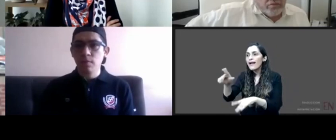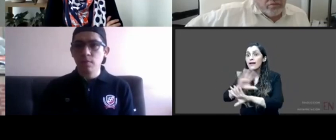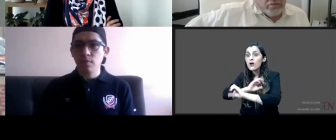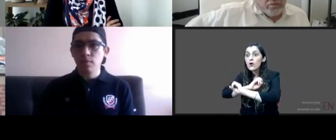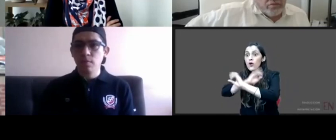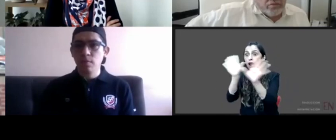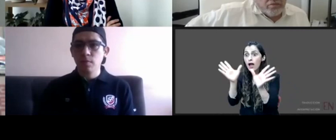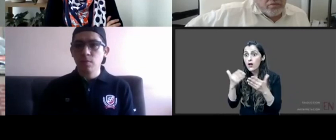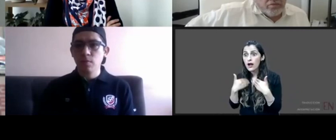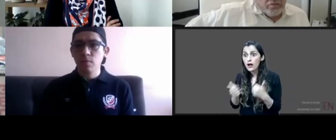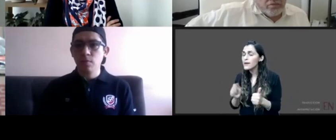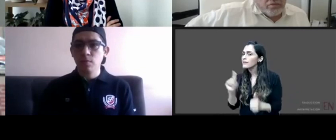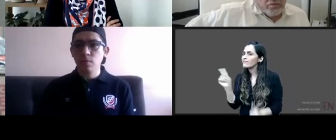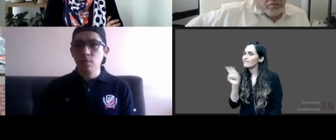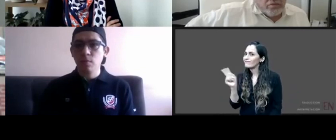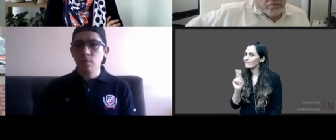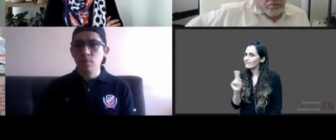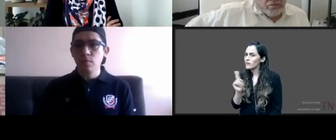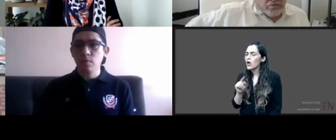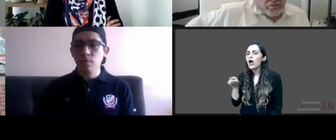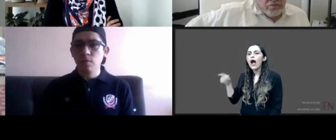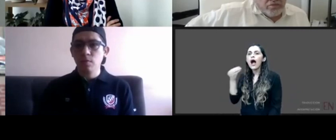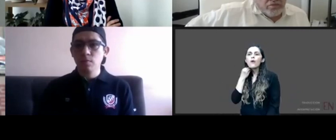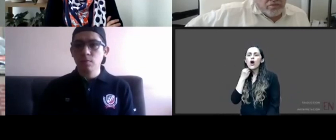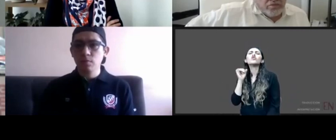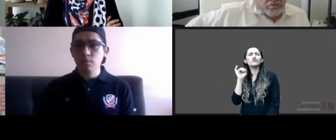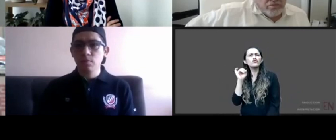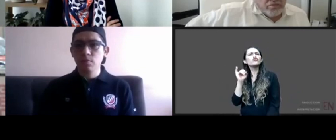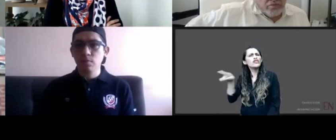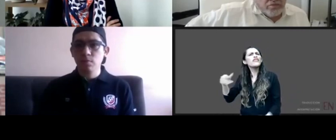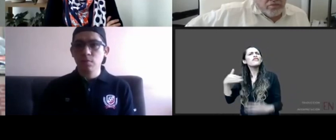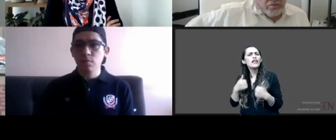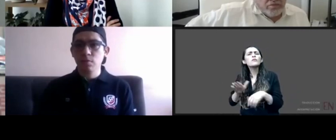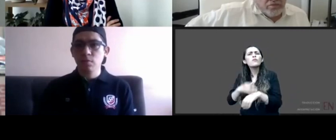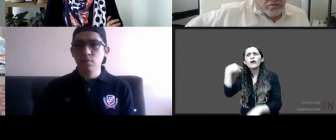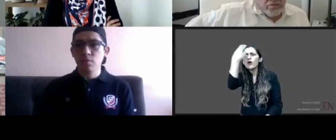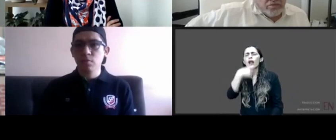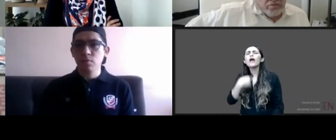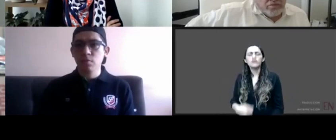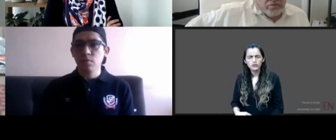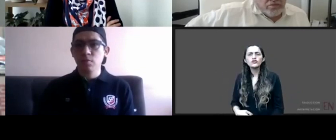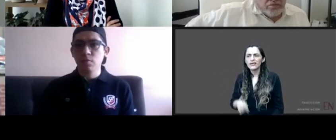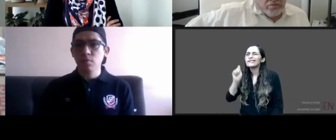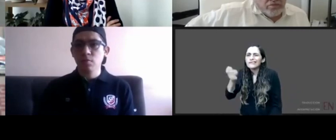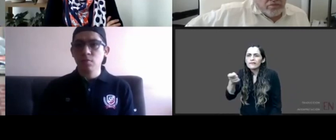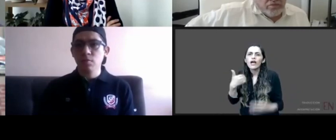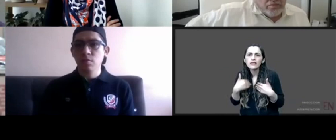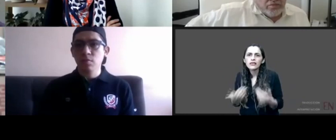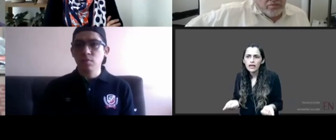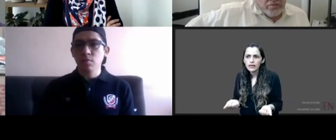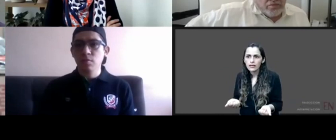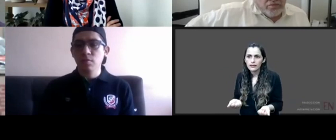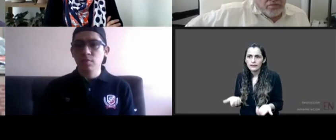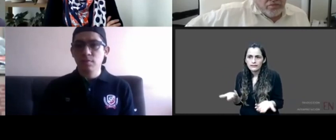que sí estaba entendiendo, que porque le decía con la cabeza que sí. Y yo le dije, mire, cuando